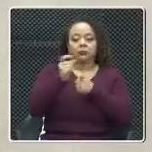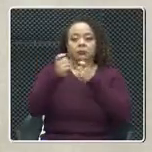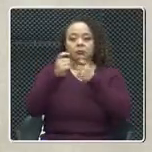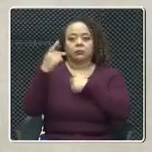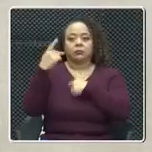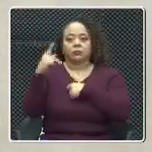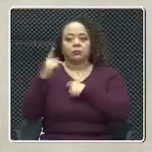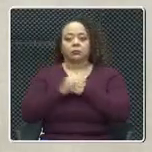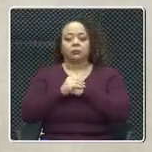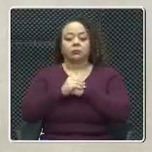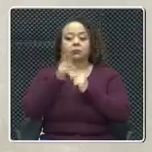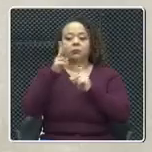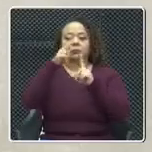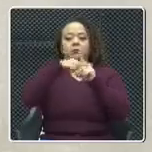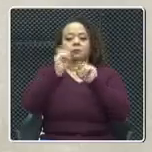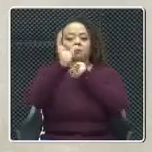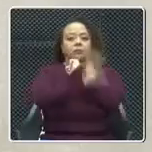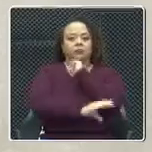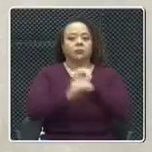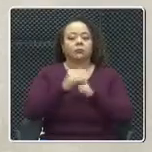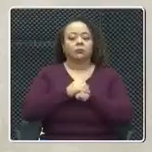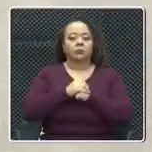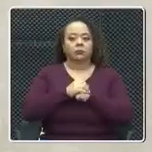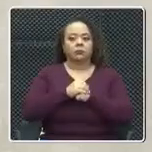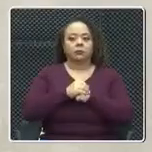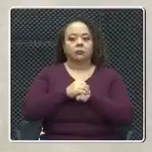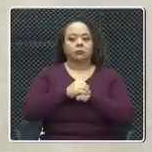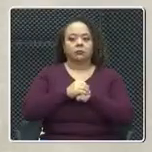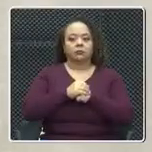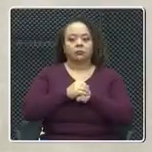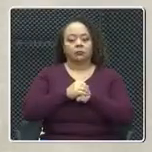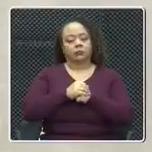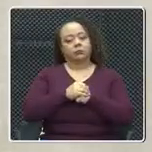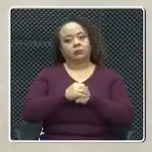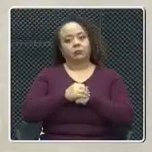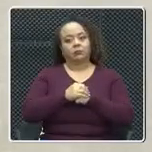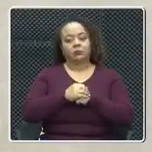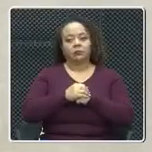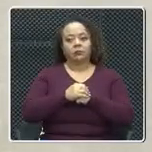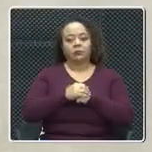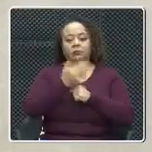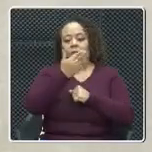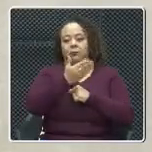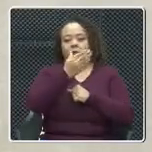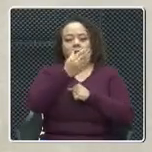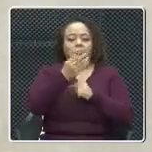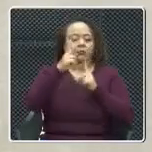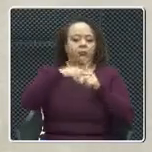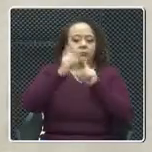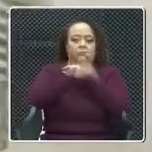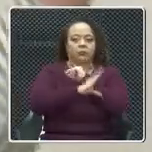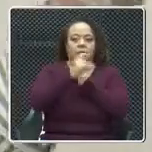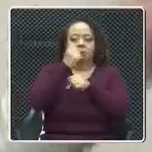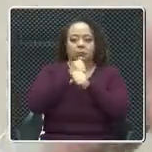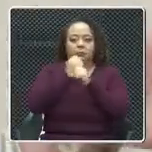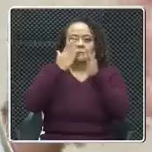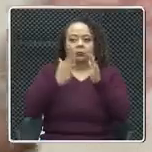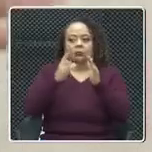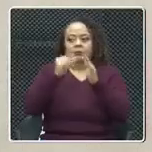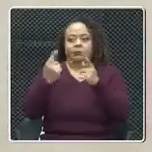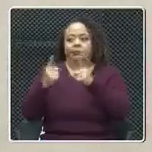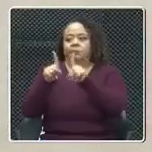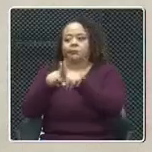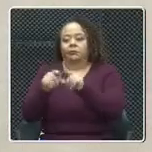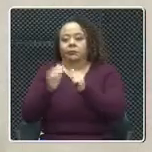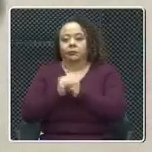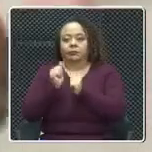de riesgo, se va a aplicar la sanción que se determinó, ¿verdad? Claro. En esto, y el trabajador ya no va a estar trabajando con fulanito de